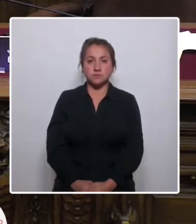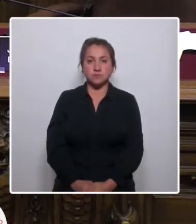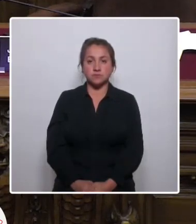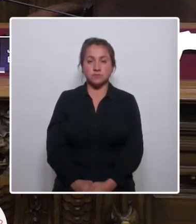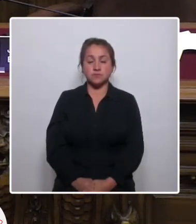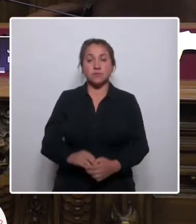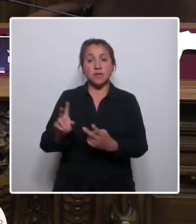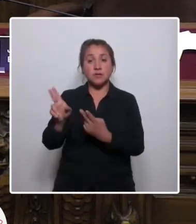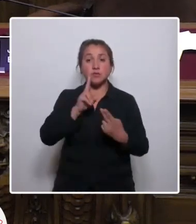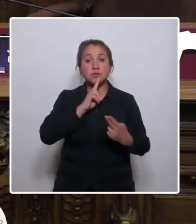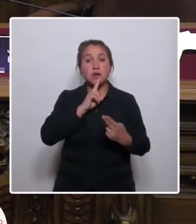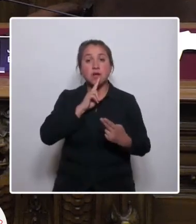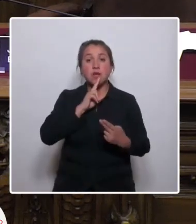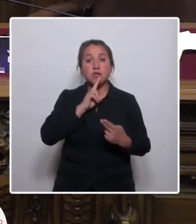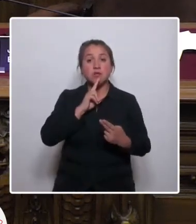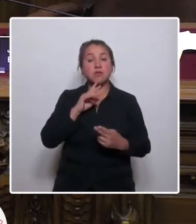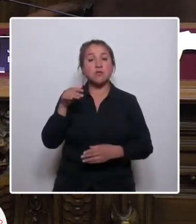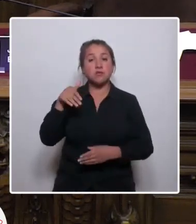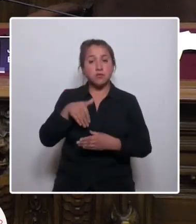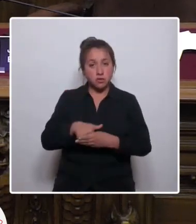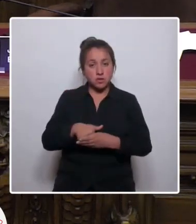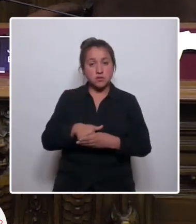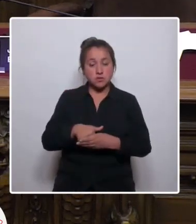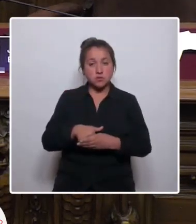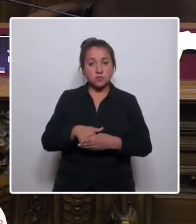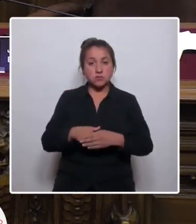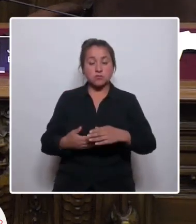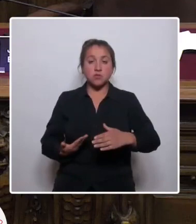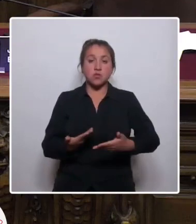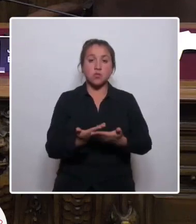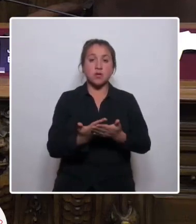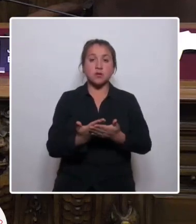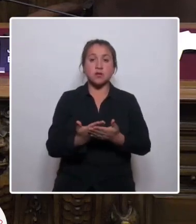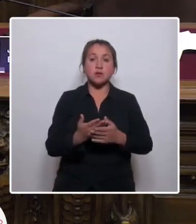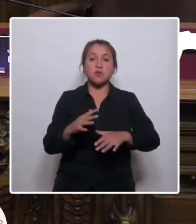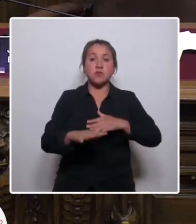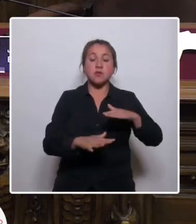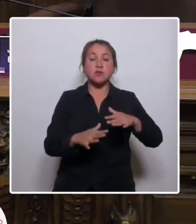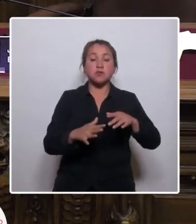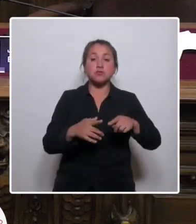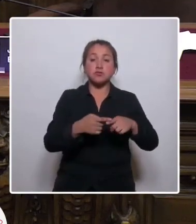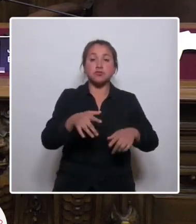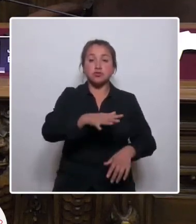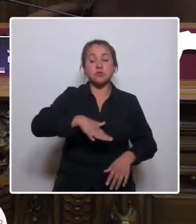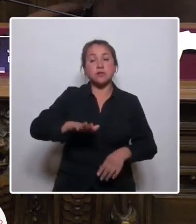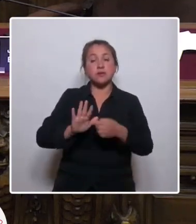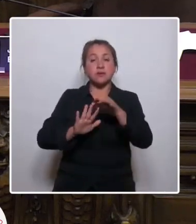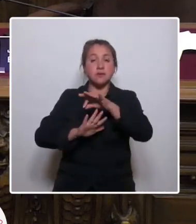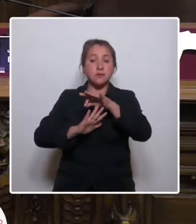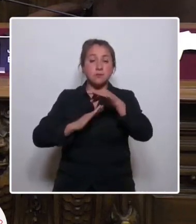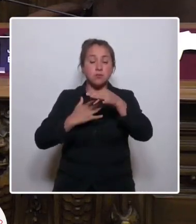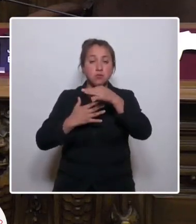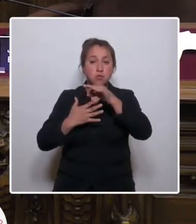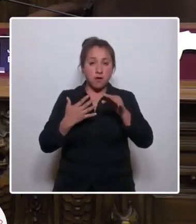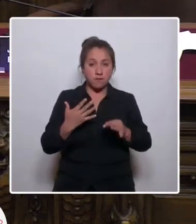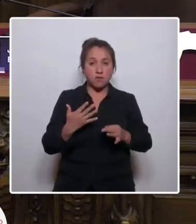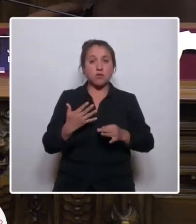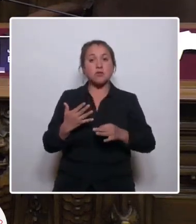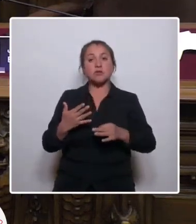El resultado de la votación por esta propuesta de Movimientos Sociales y Lista del Pueblo es 100 votos a